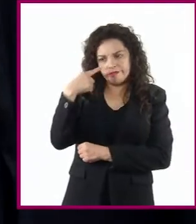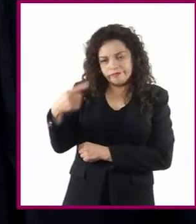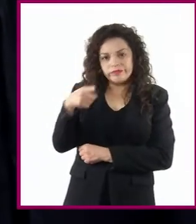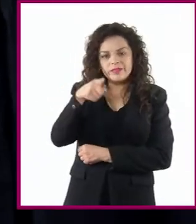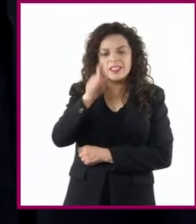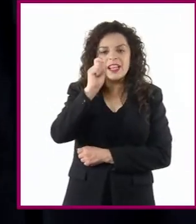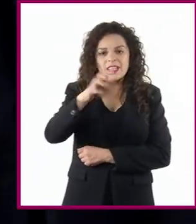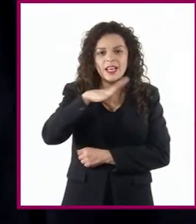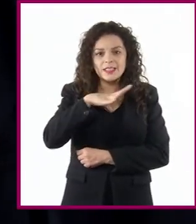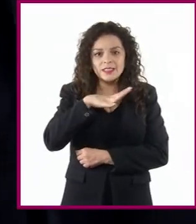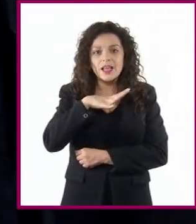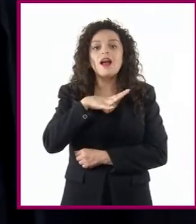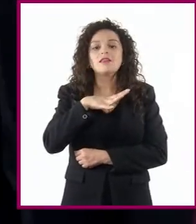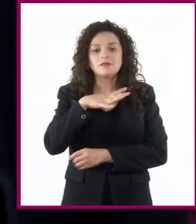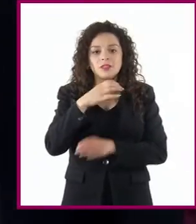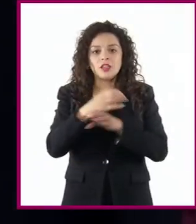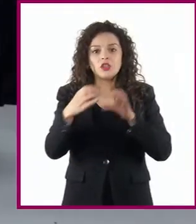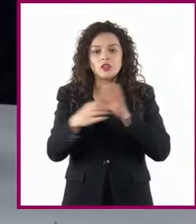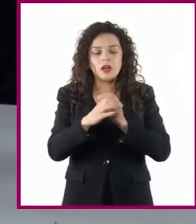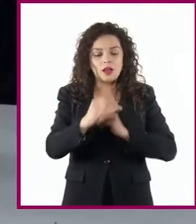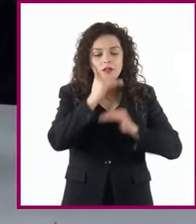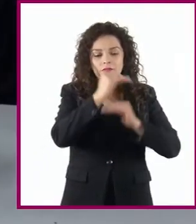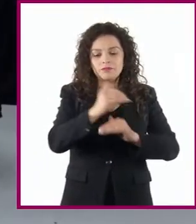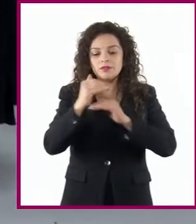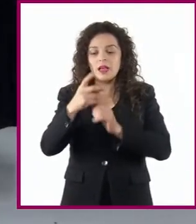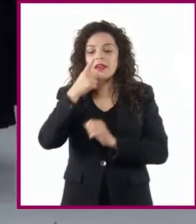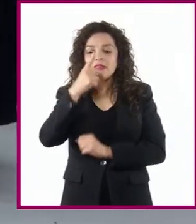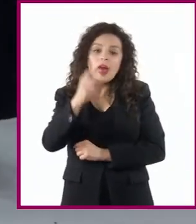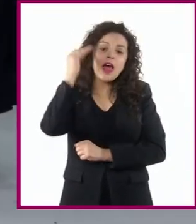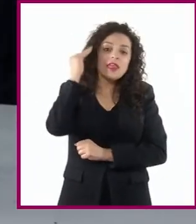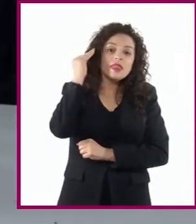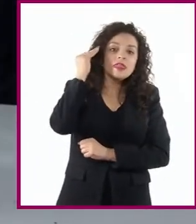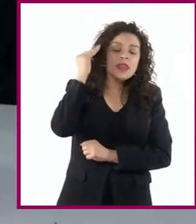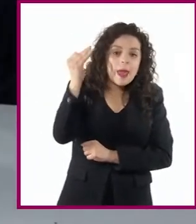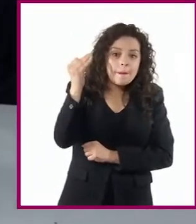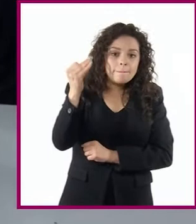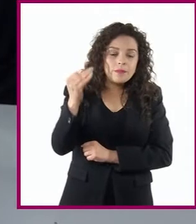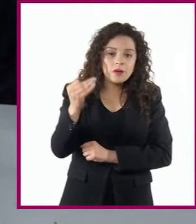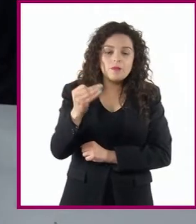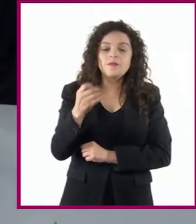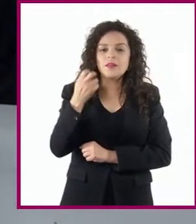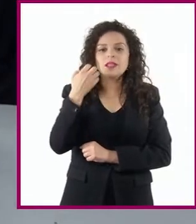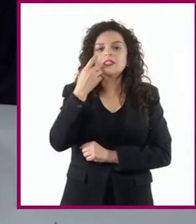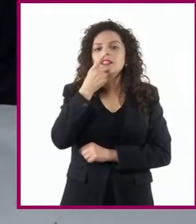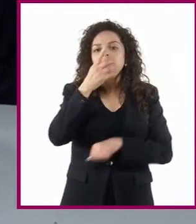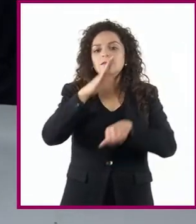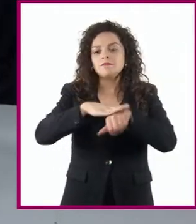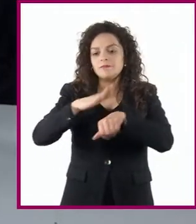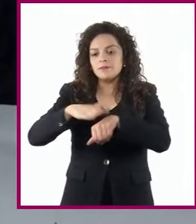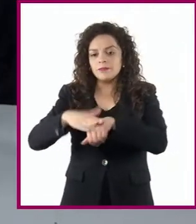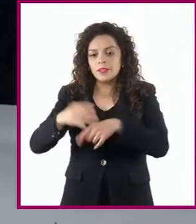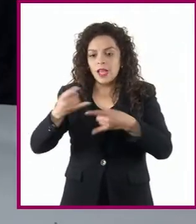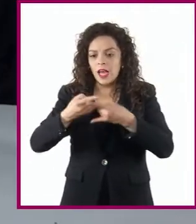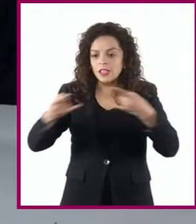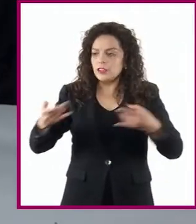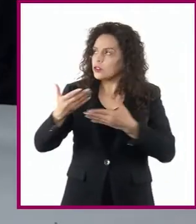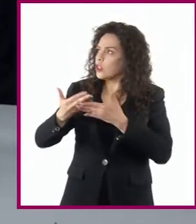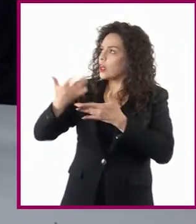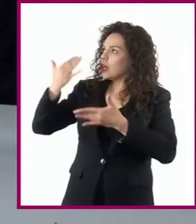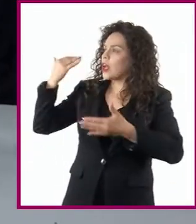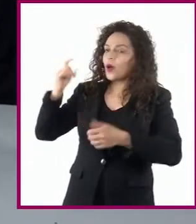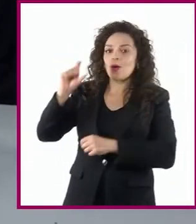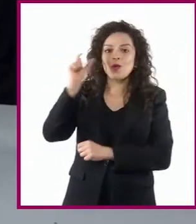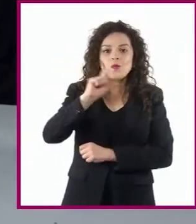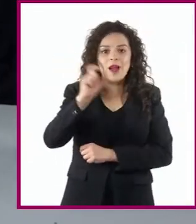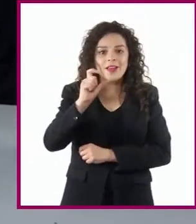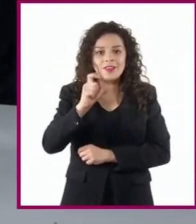presentes ciertos indicadores temporales que informan acerca del tiempo histórico en el que se desarrolla. Pues